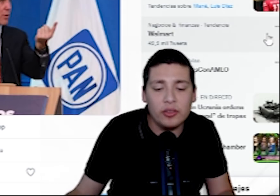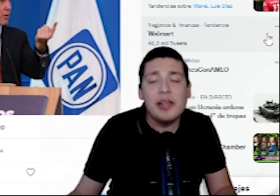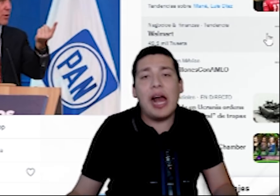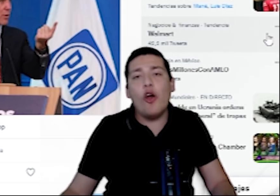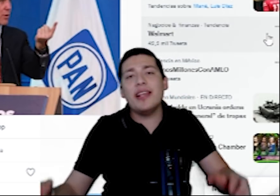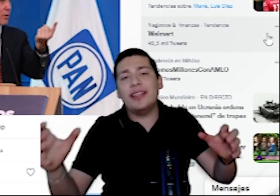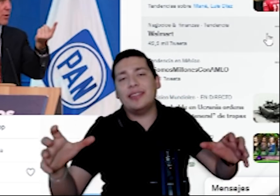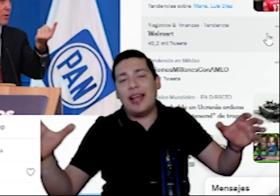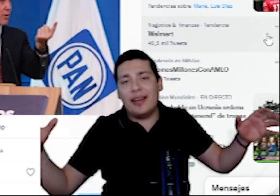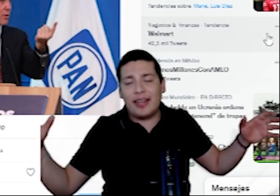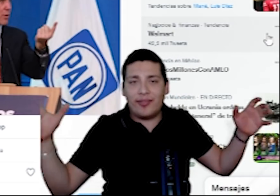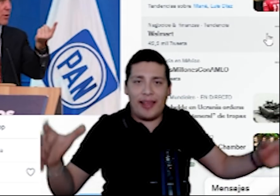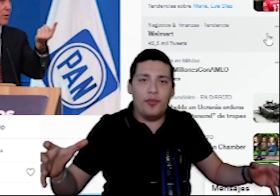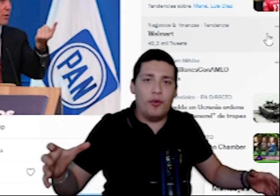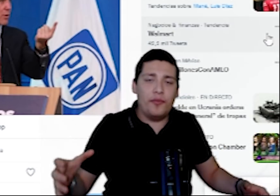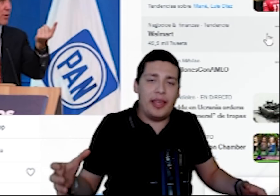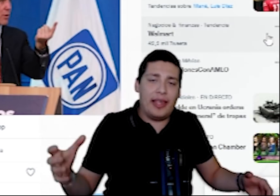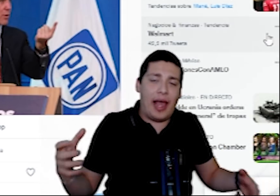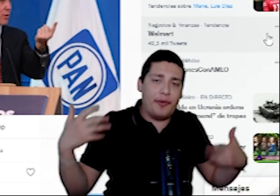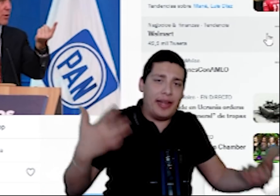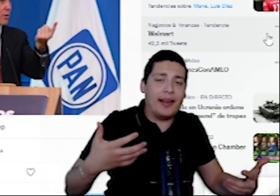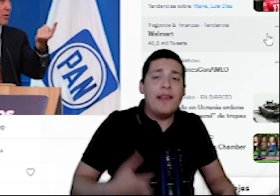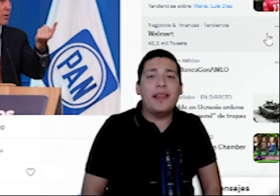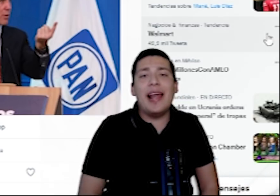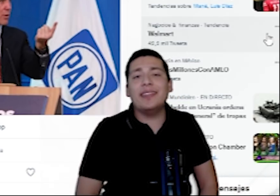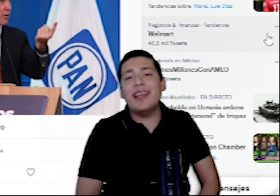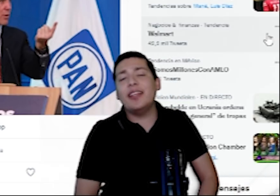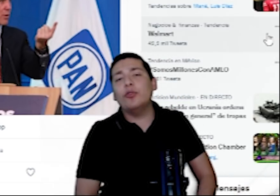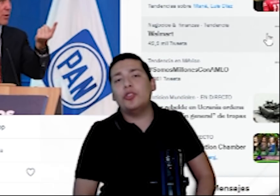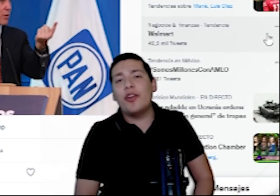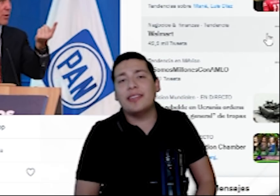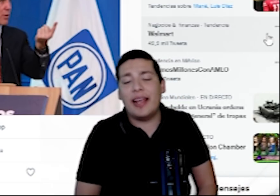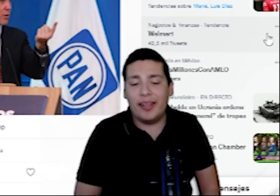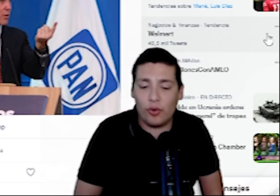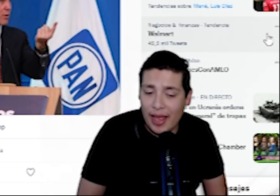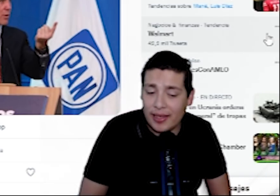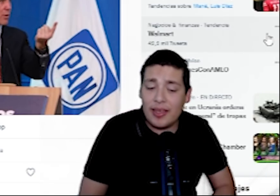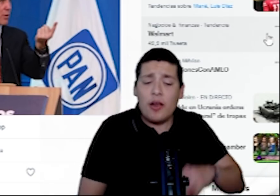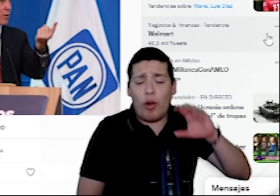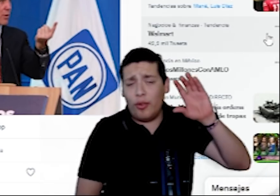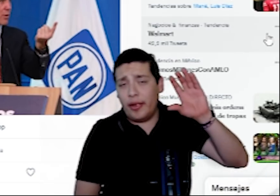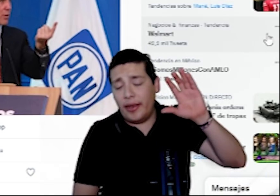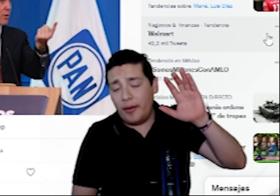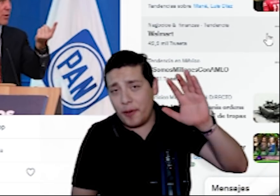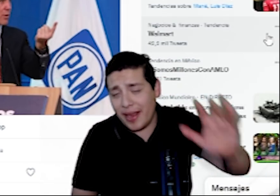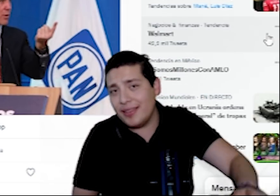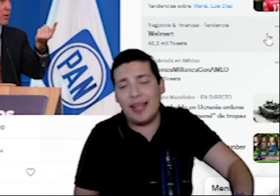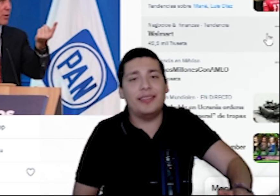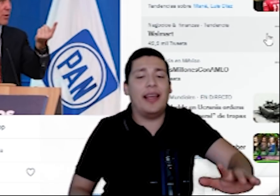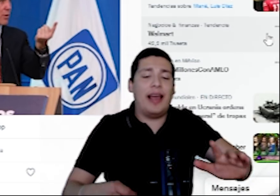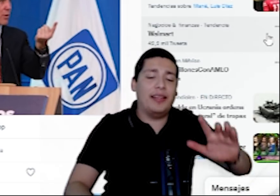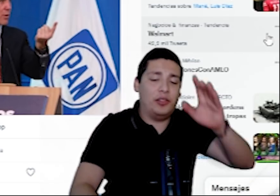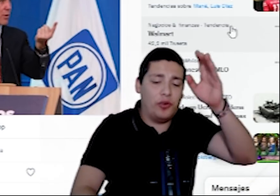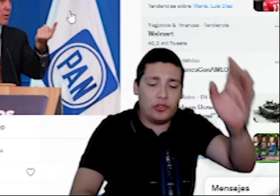mexicanos, ahora se están tratando de abrigar de las instituciones electorales. En primera